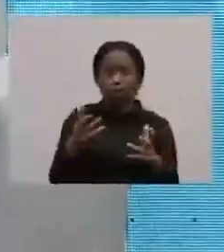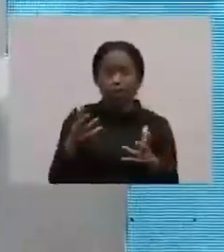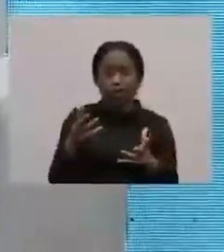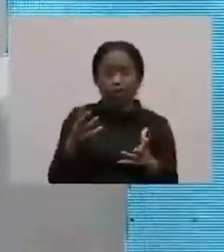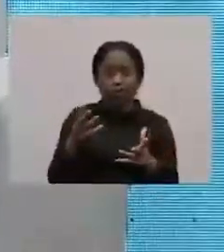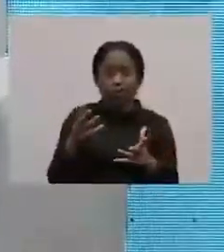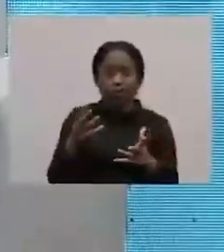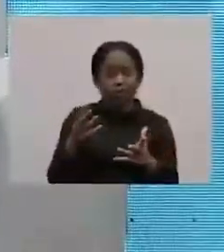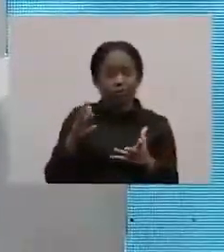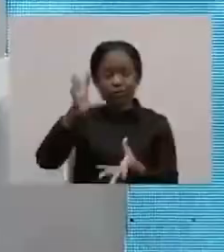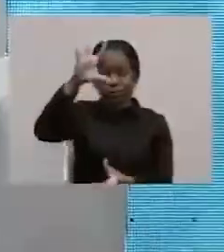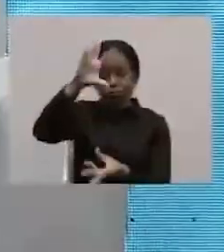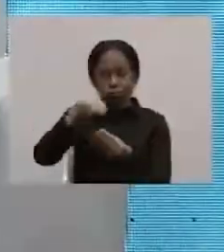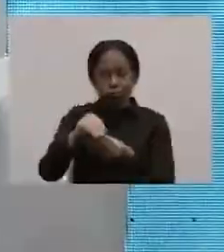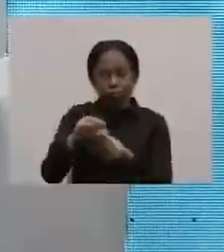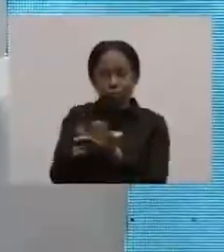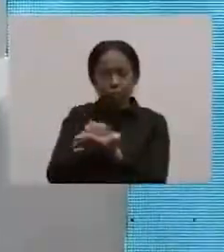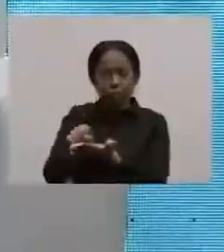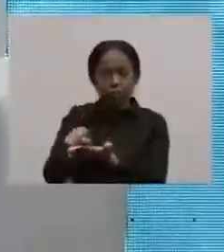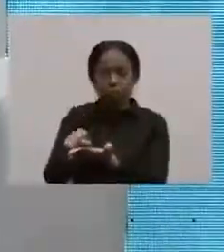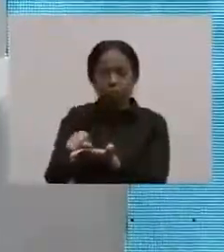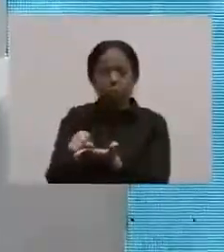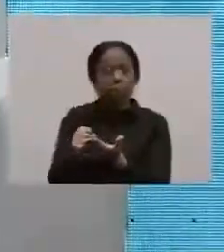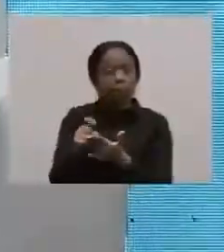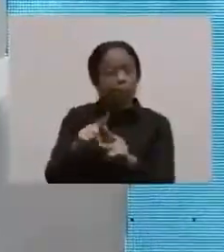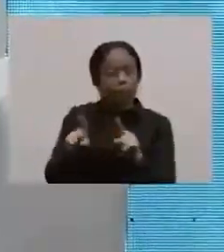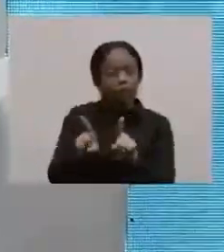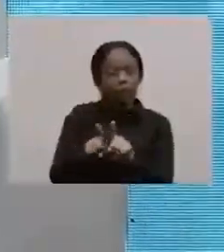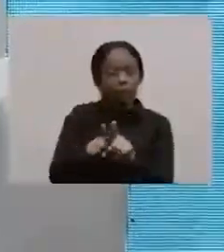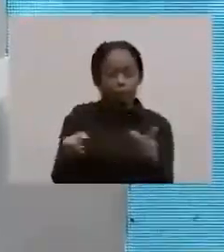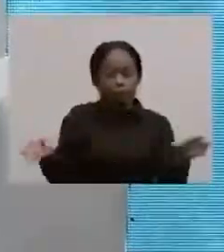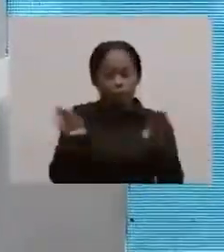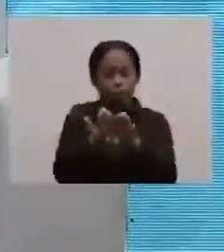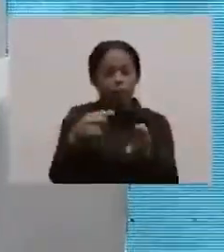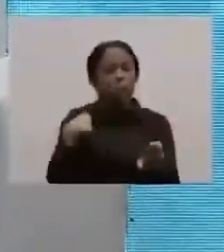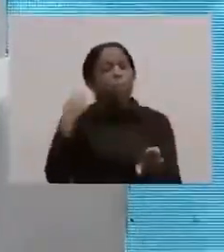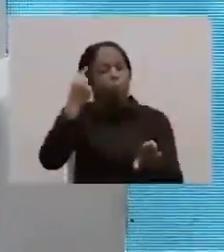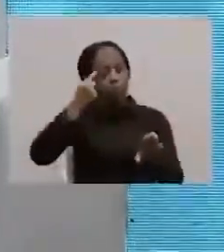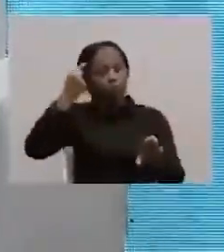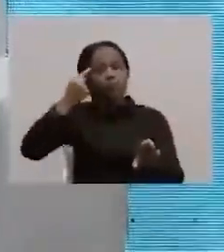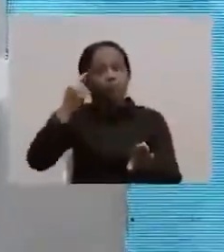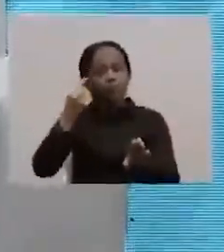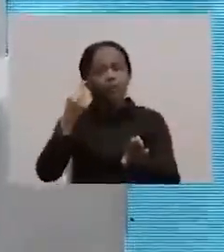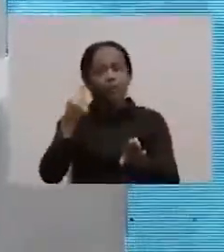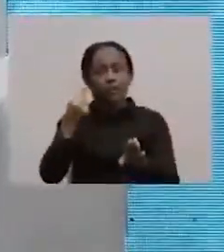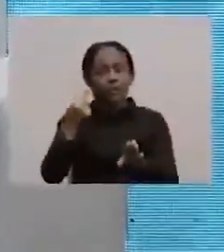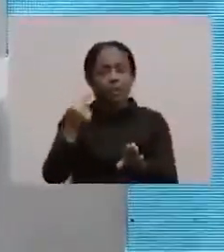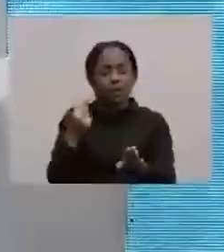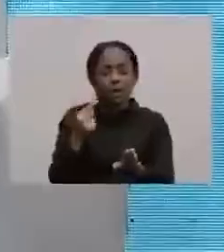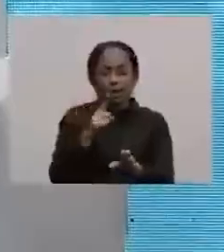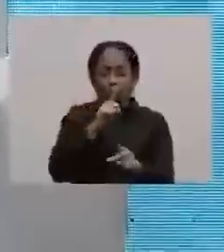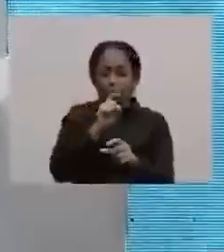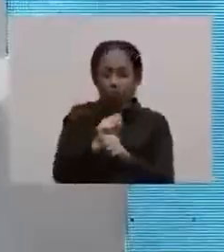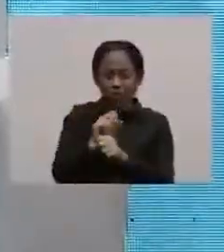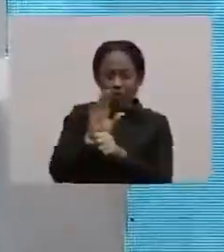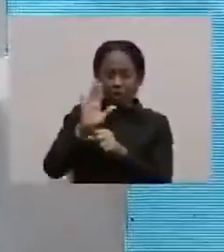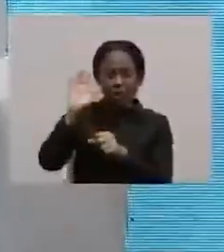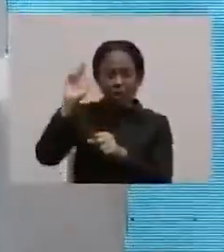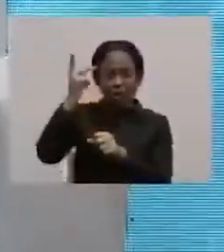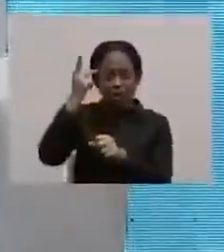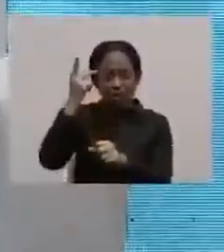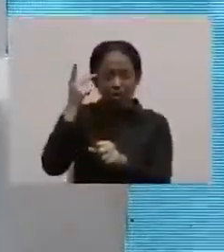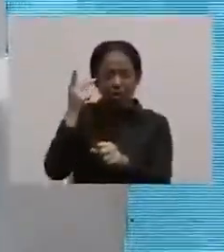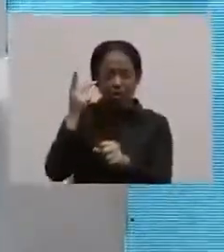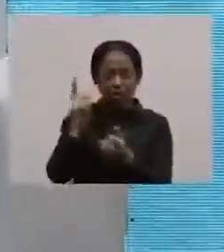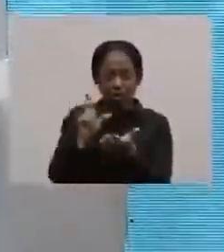Y también, ya para culminar, pienso que en un estado de cosas así, la labor